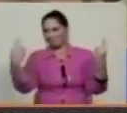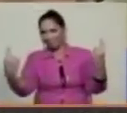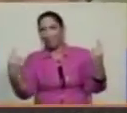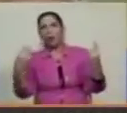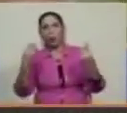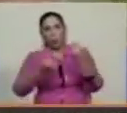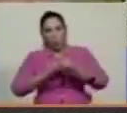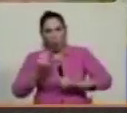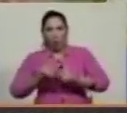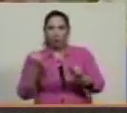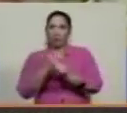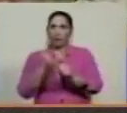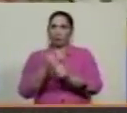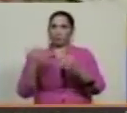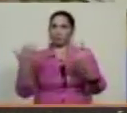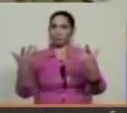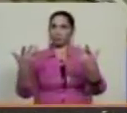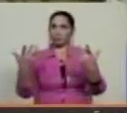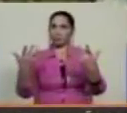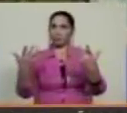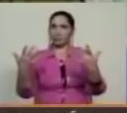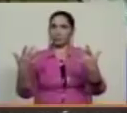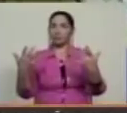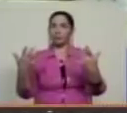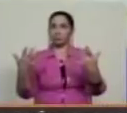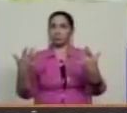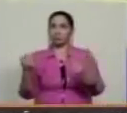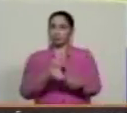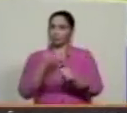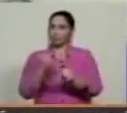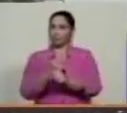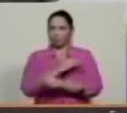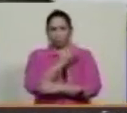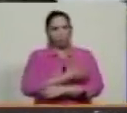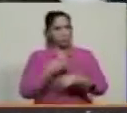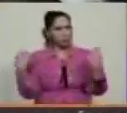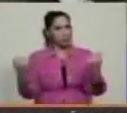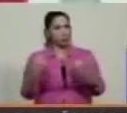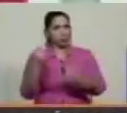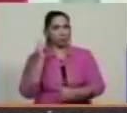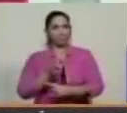otra y entre las dos, lavan la cara. Ese es el poder popular.